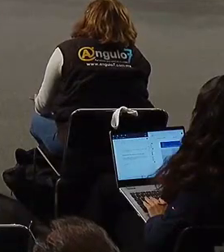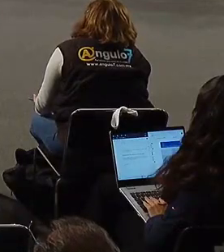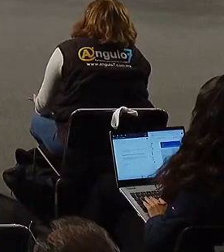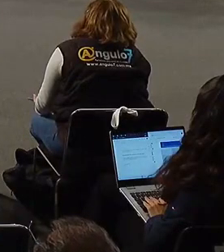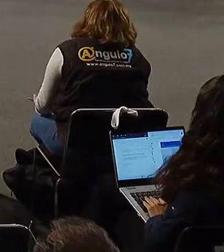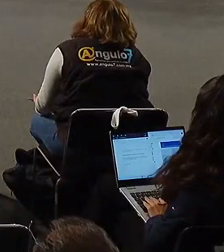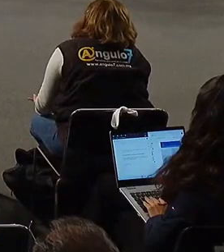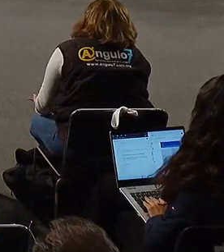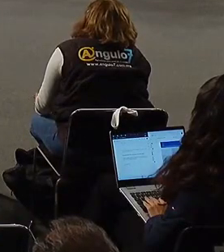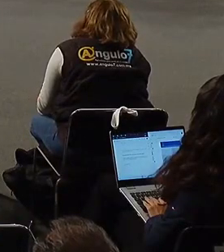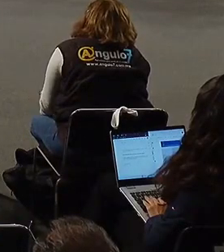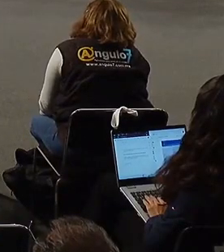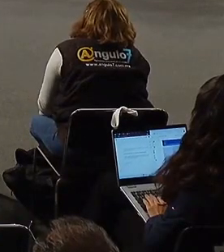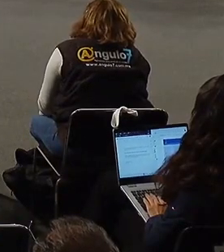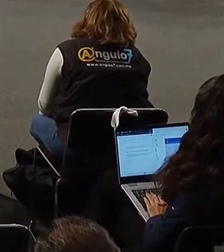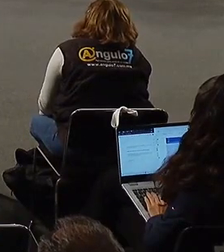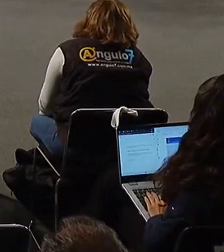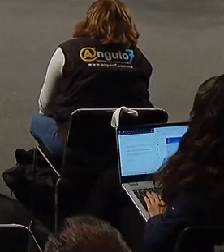allá en